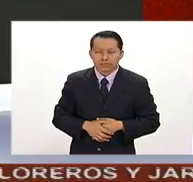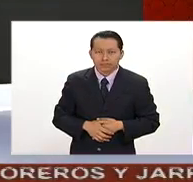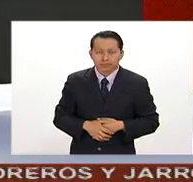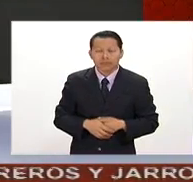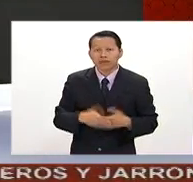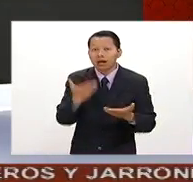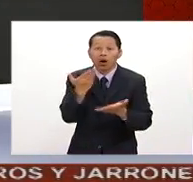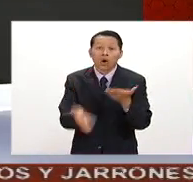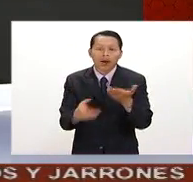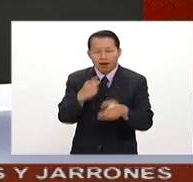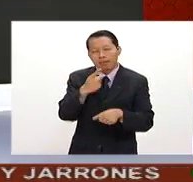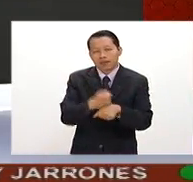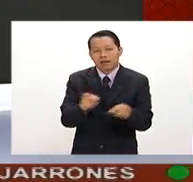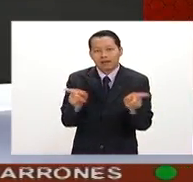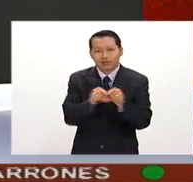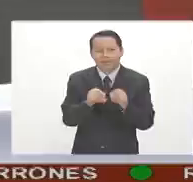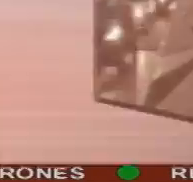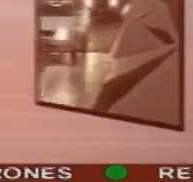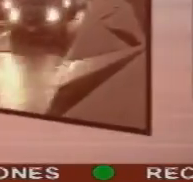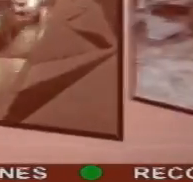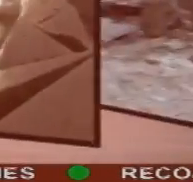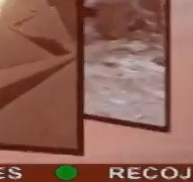Vamos ahora a nuestro resumen.